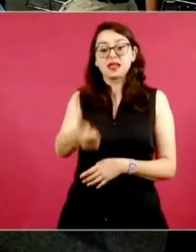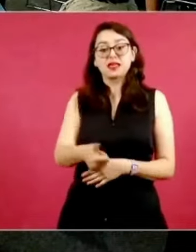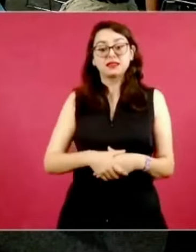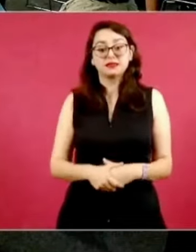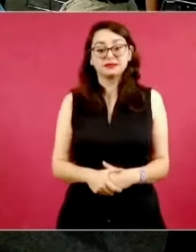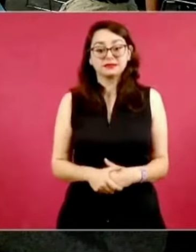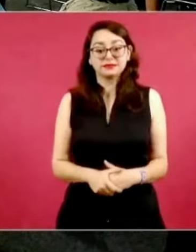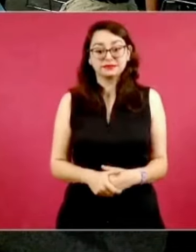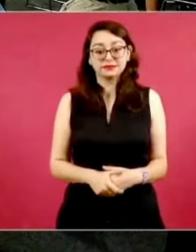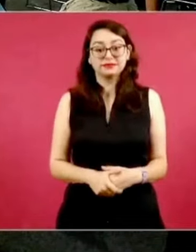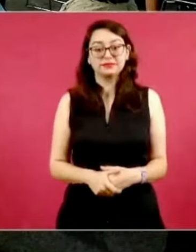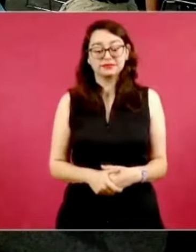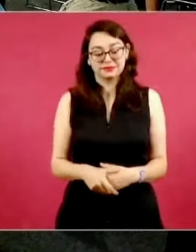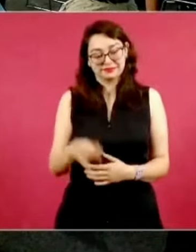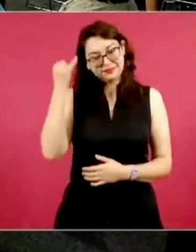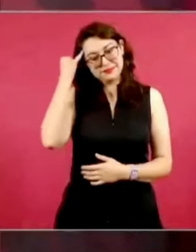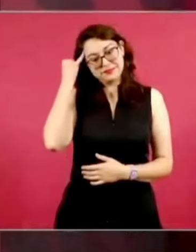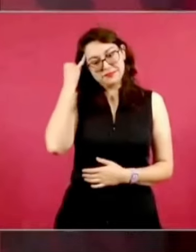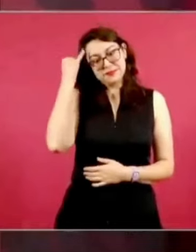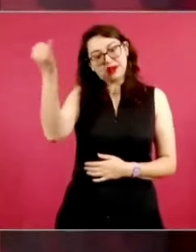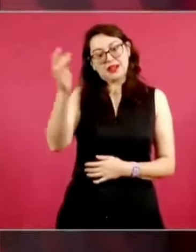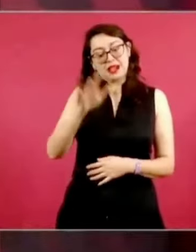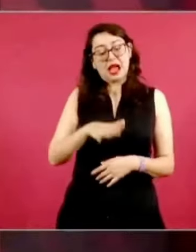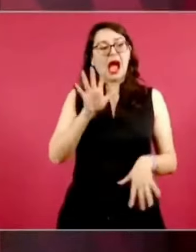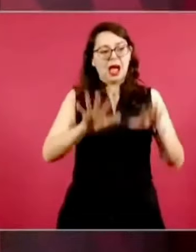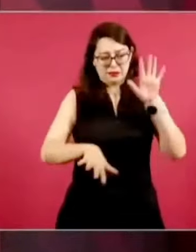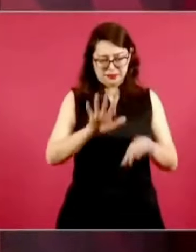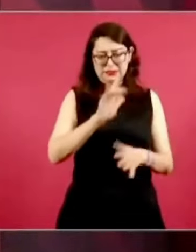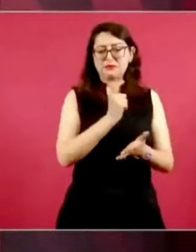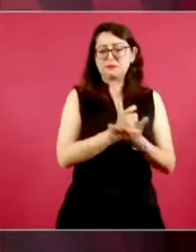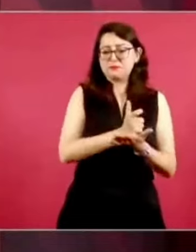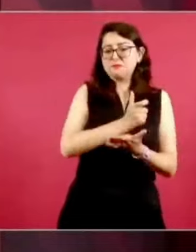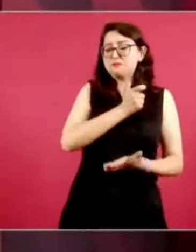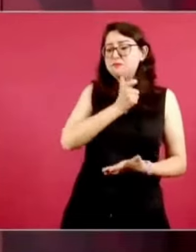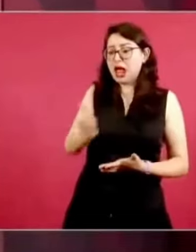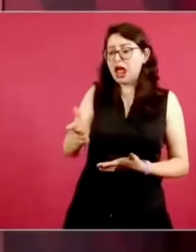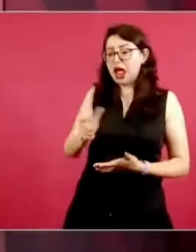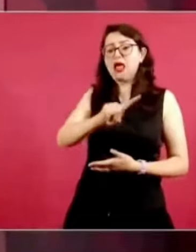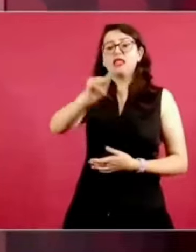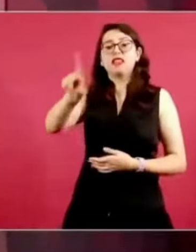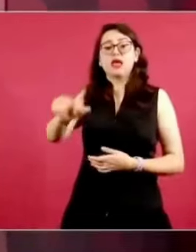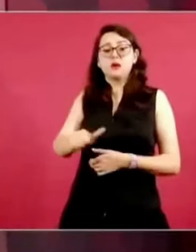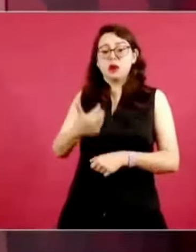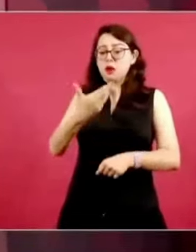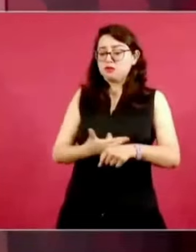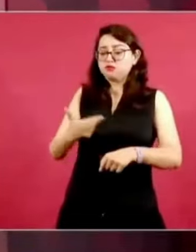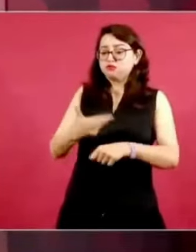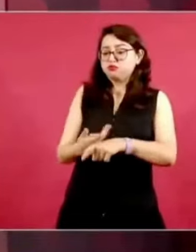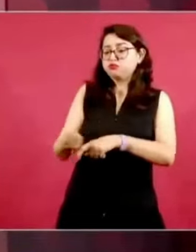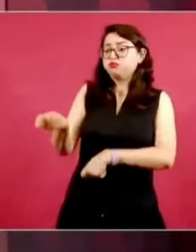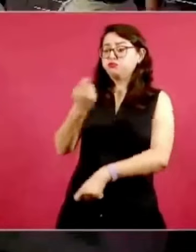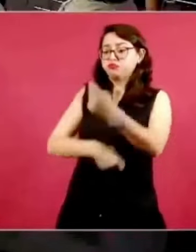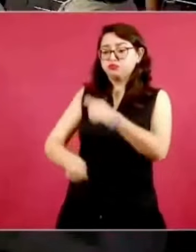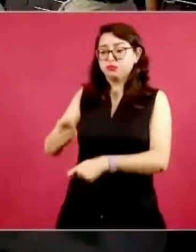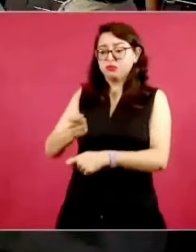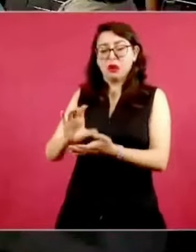pagaban y cuando pagaban se les devolvía porque había condonación de